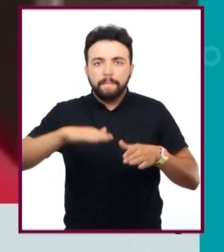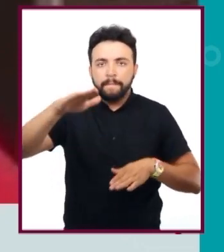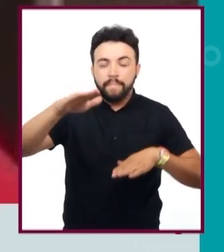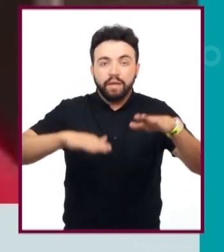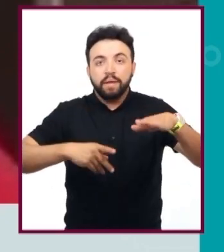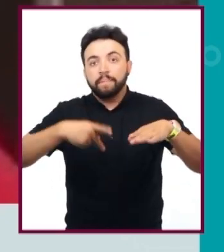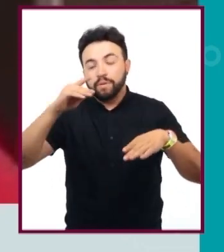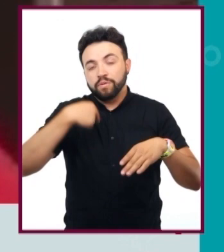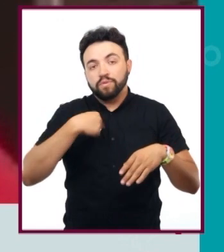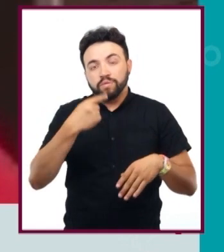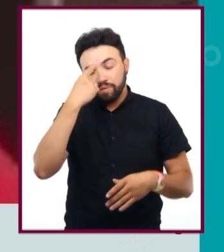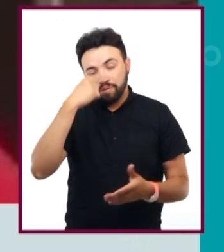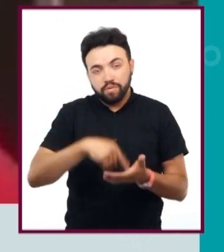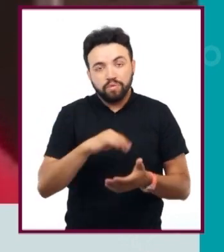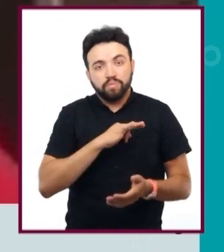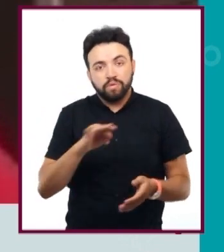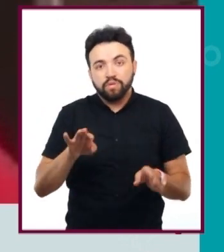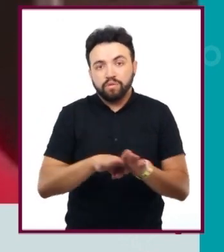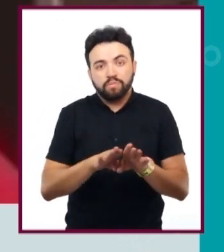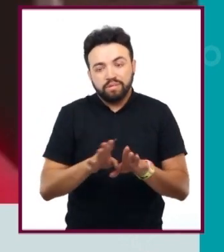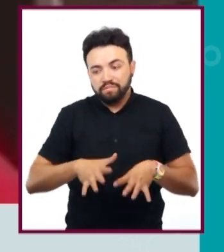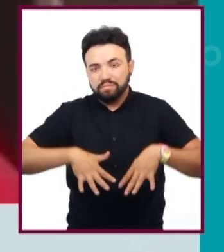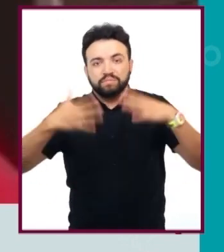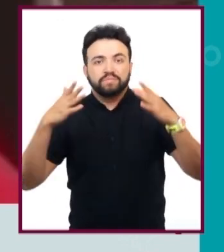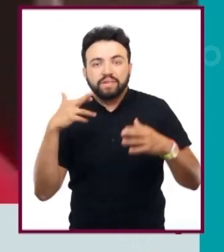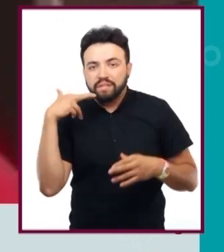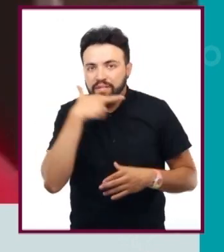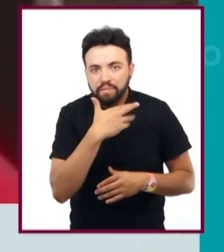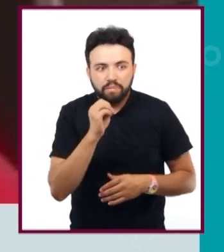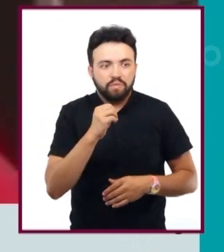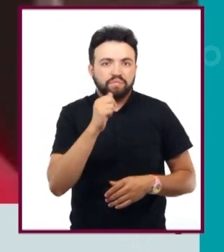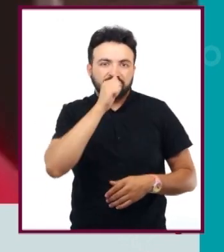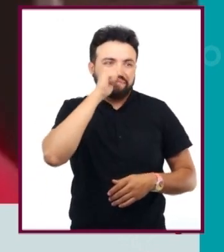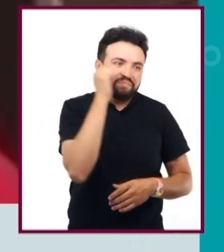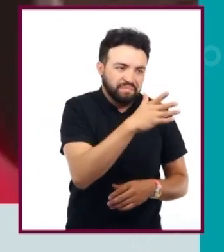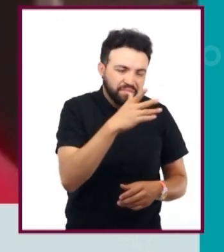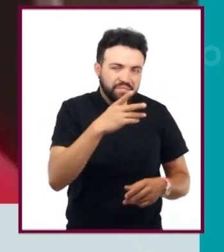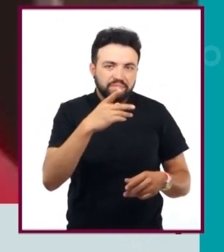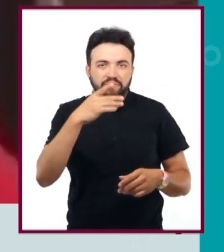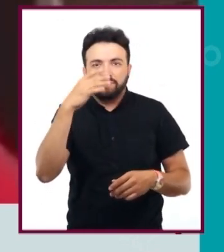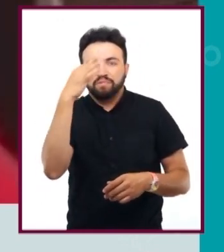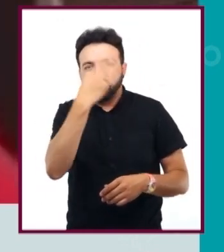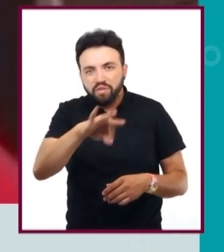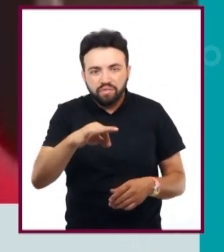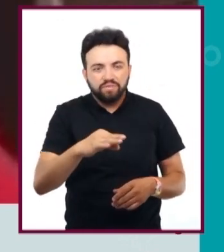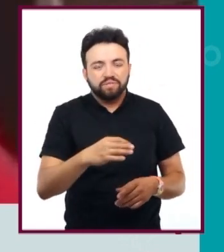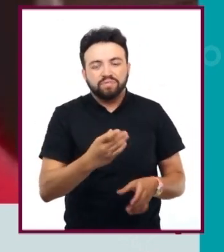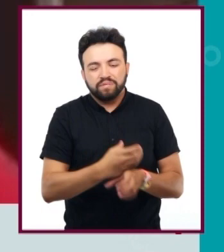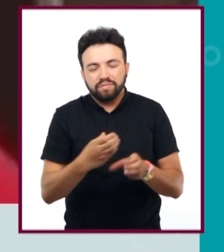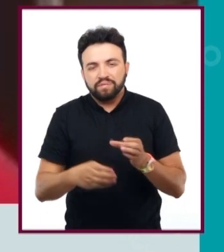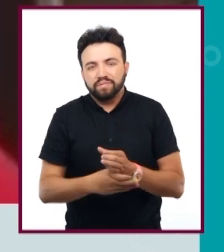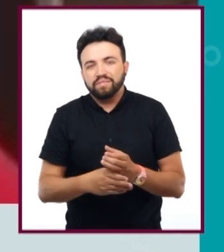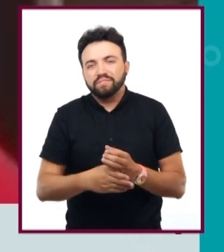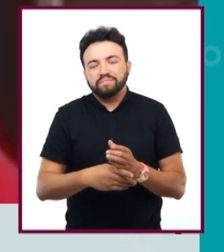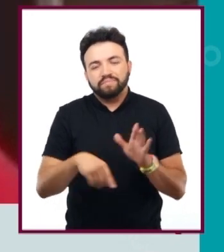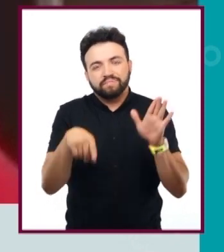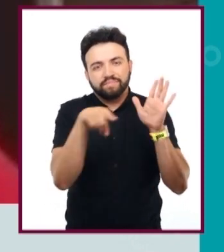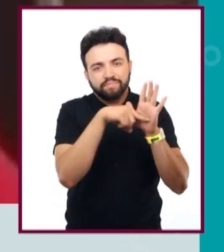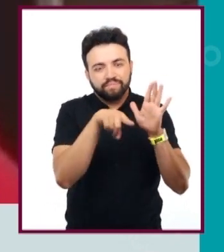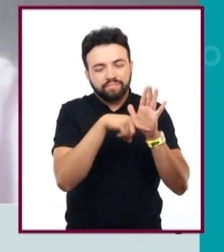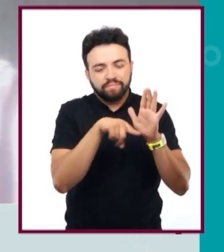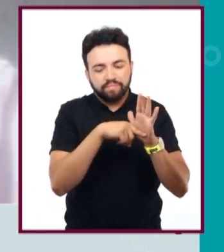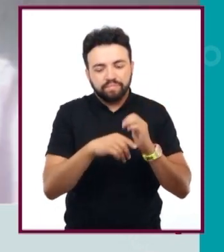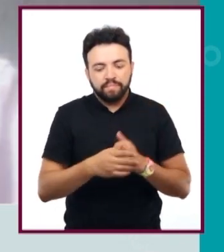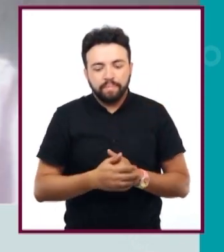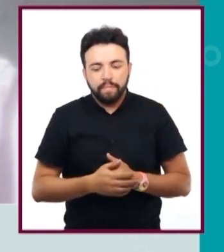más que la otra, pero yo creo que puede llevarte a desesperarte mucho, a ser grosero, algunas de esas cosas